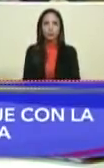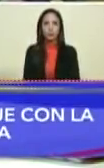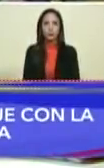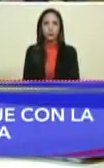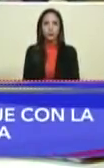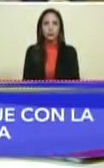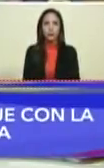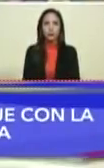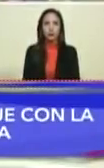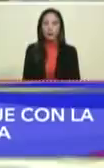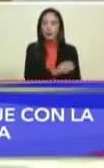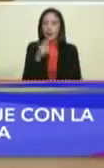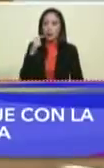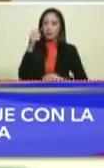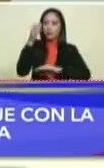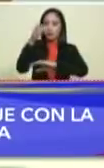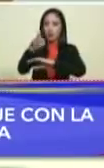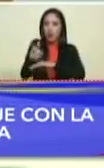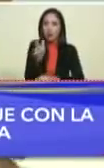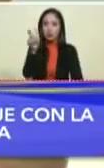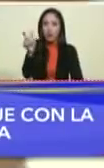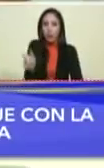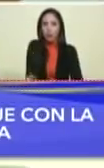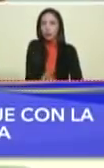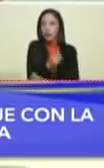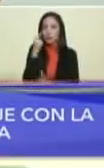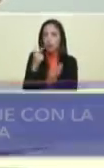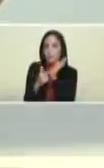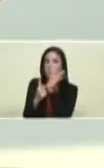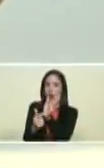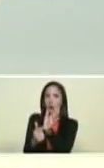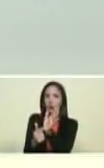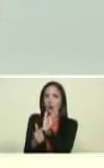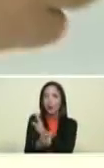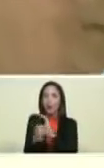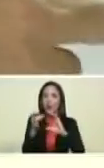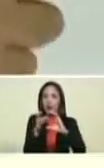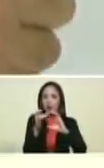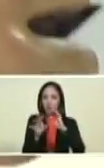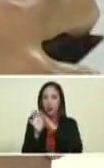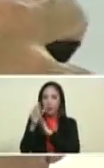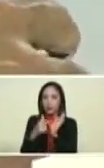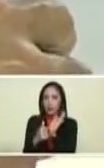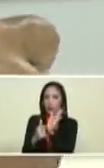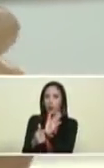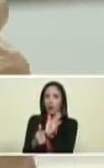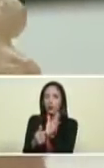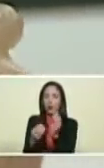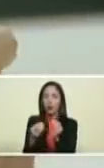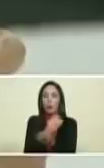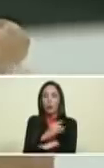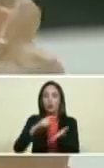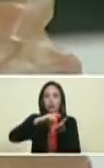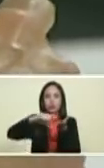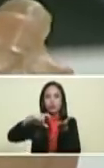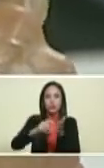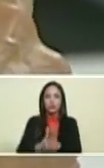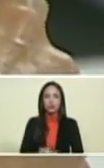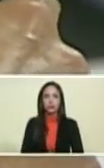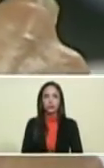tiene la posibilidad de mostrar el carnet de la patria a través del código